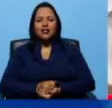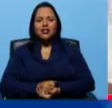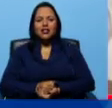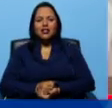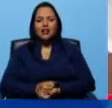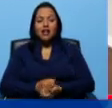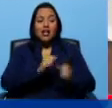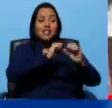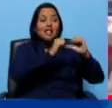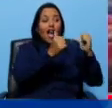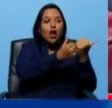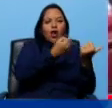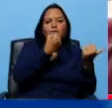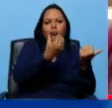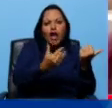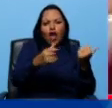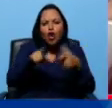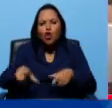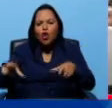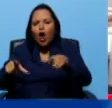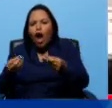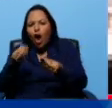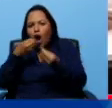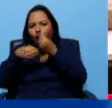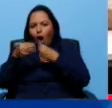por nuestros salones, por nuestro comedor y